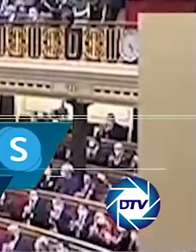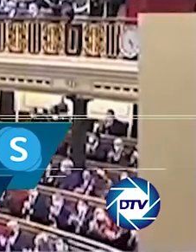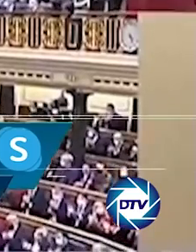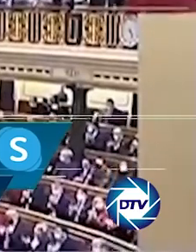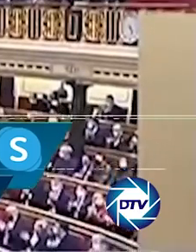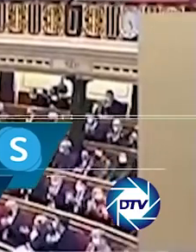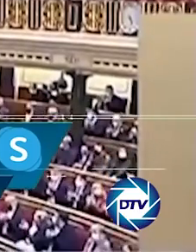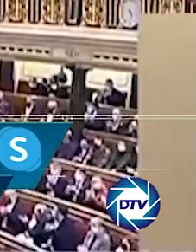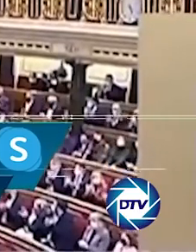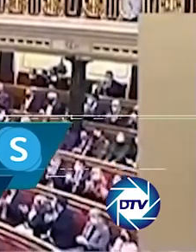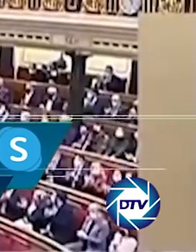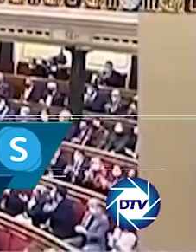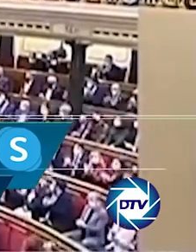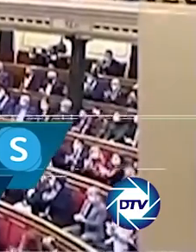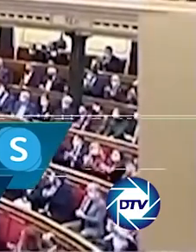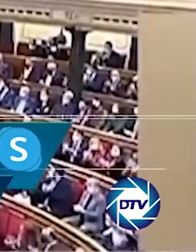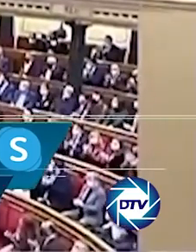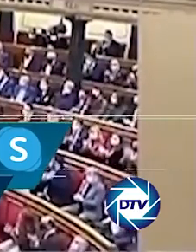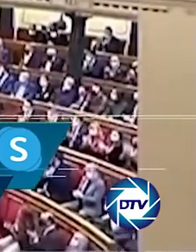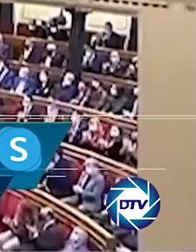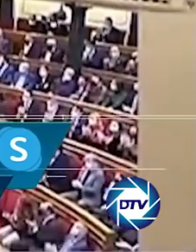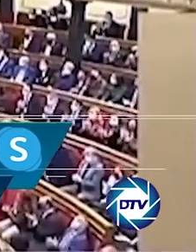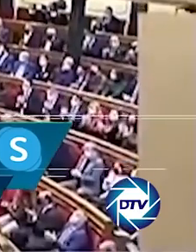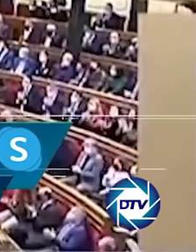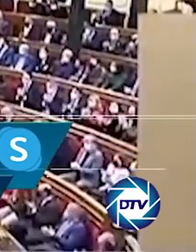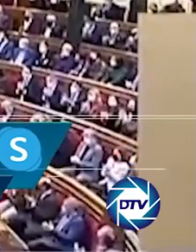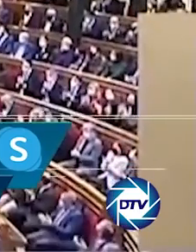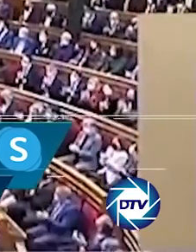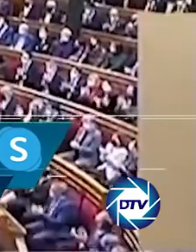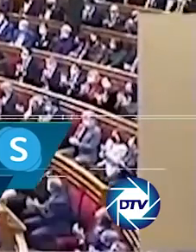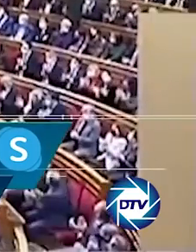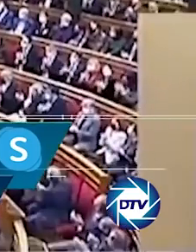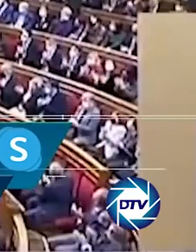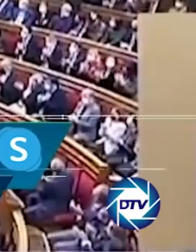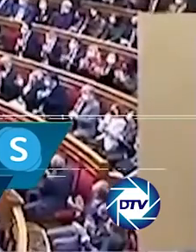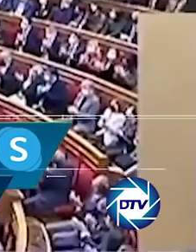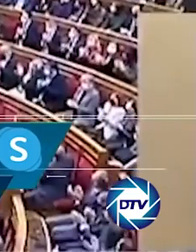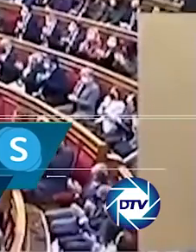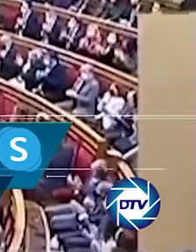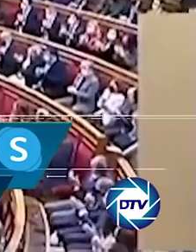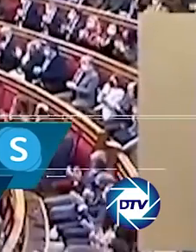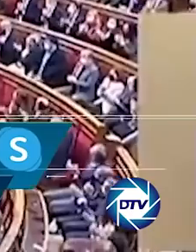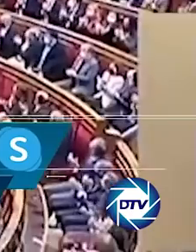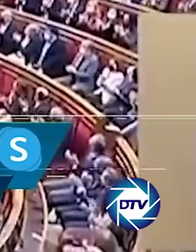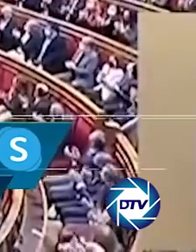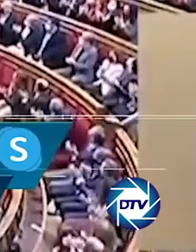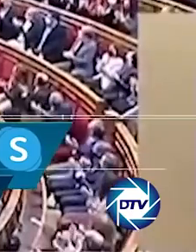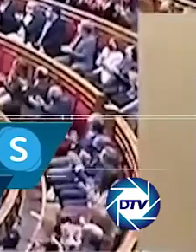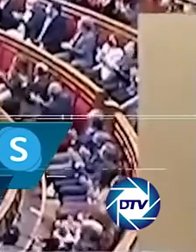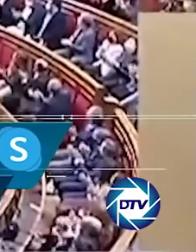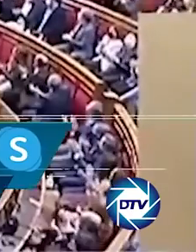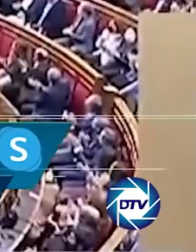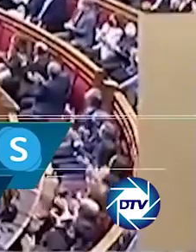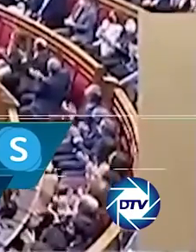también unos peligros colosales e inmensos para todos, para toda la seguridad y para todo lo que es la forma de